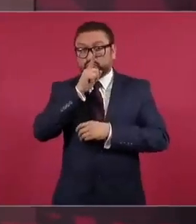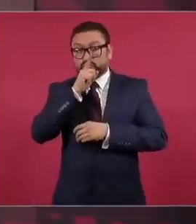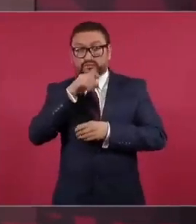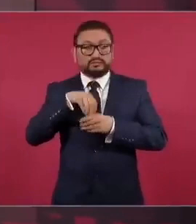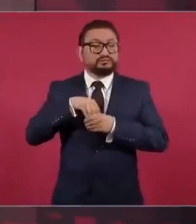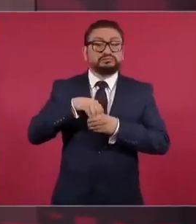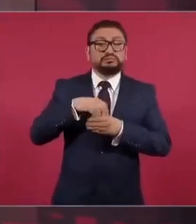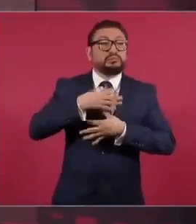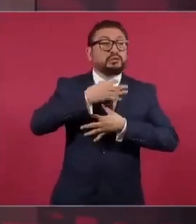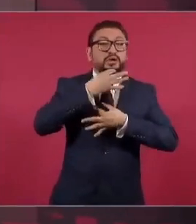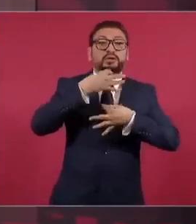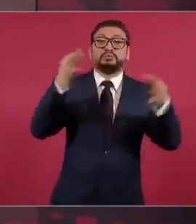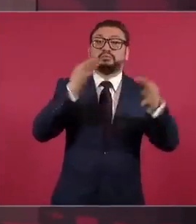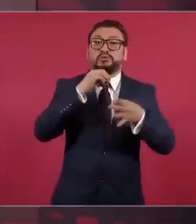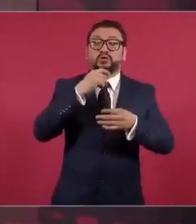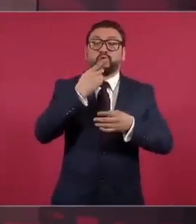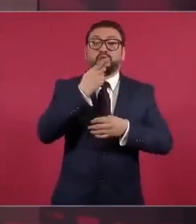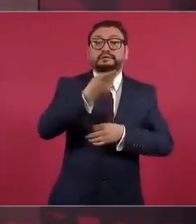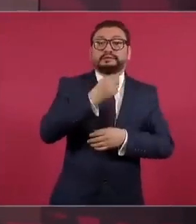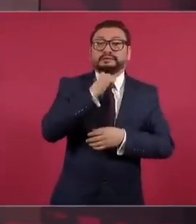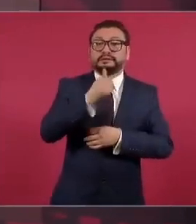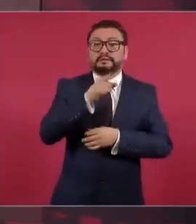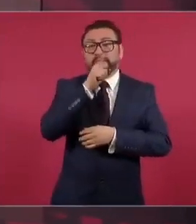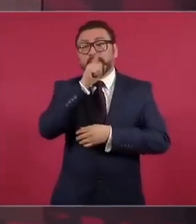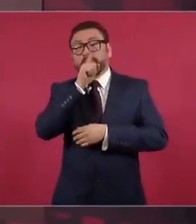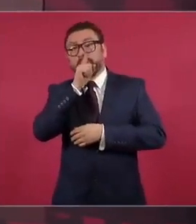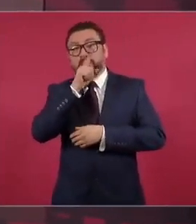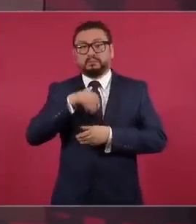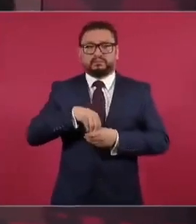de esto no se hablaba, que